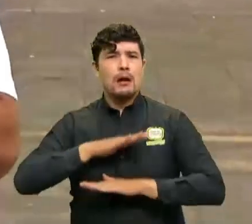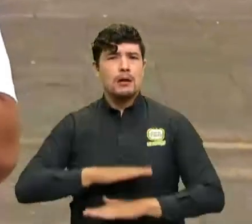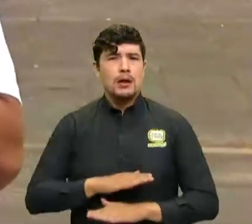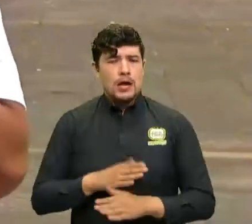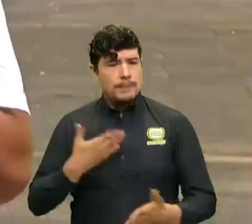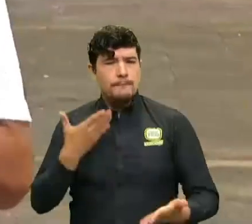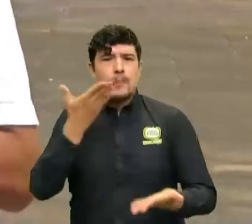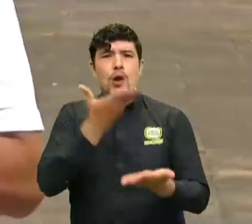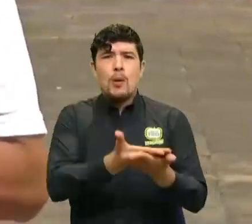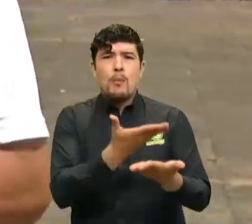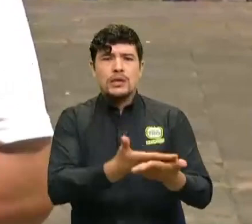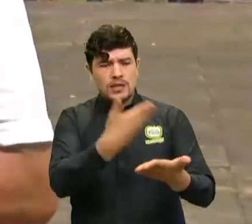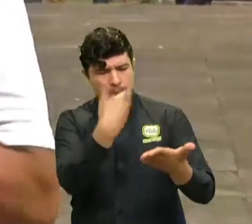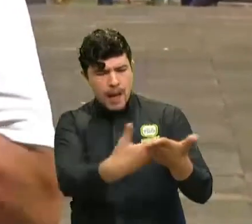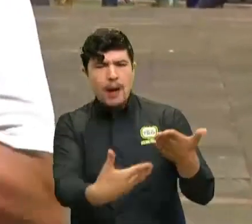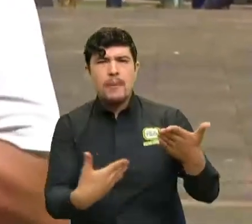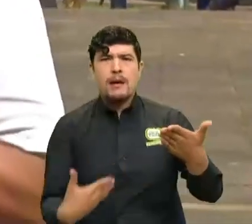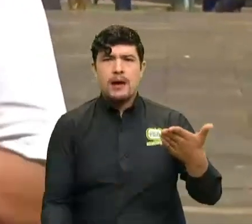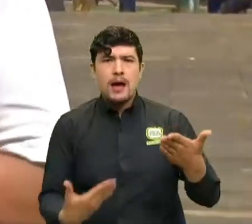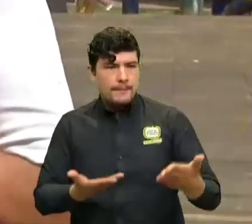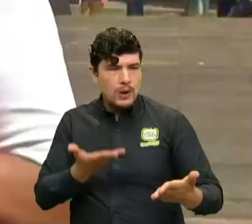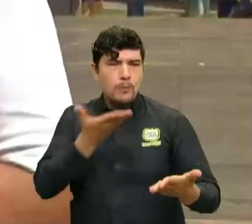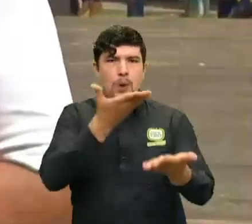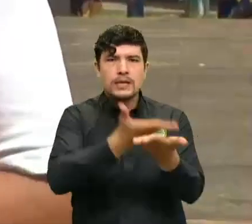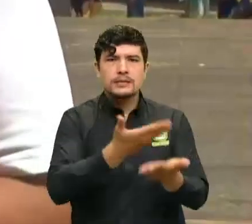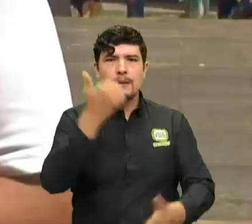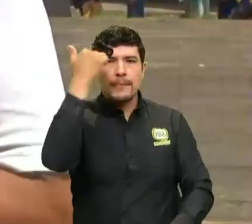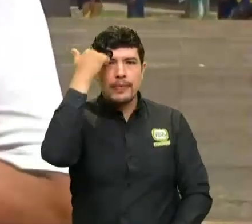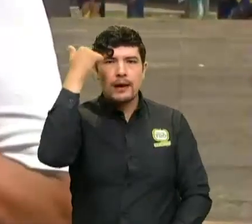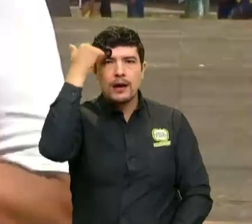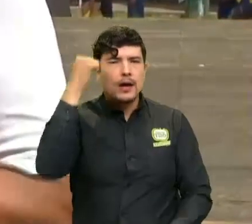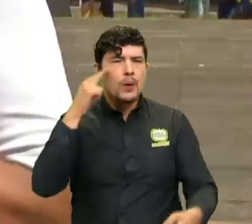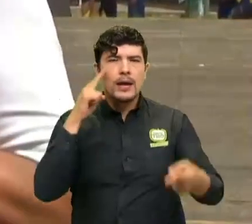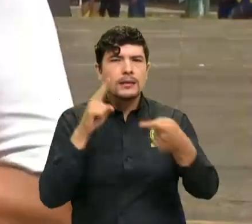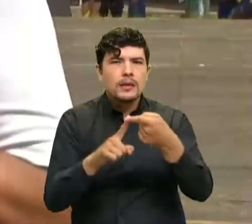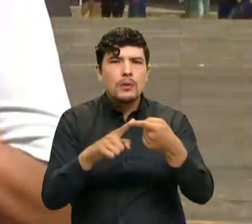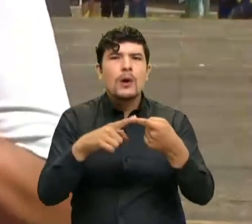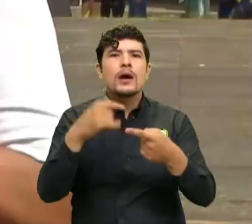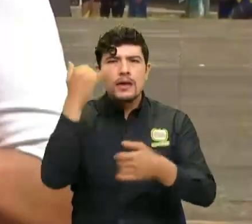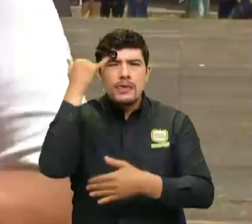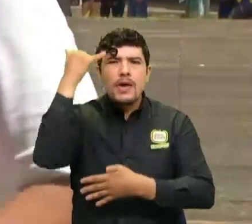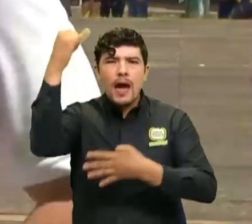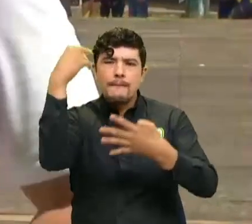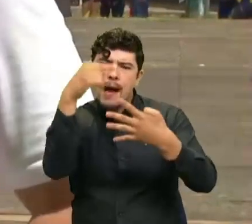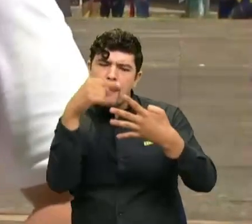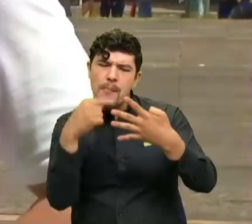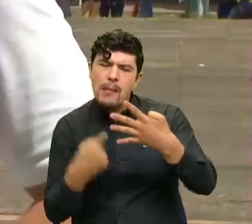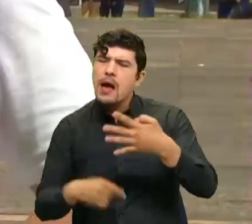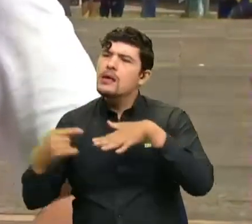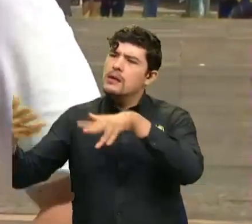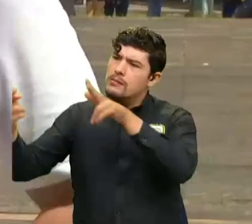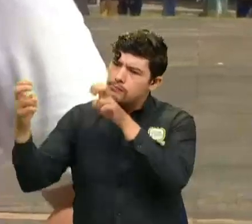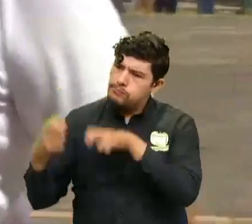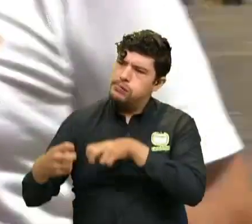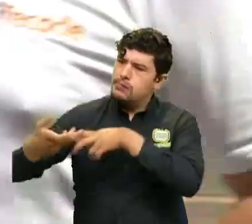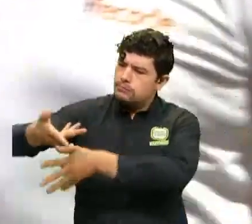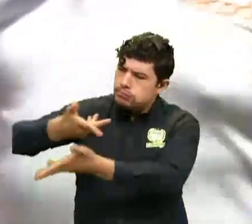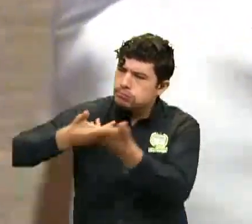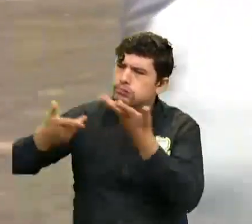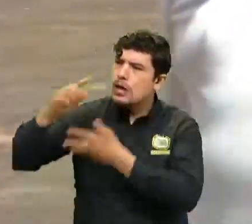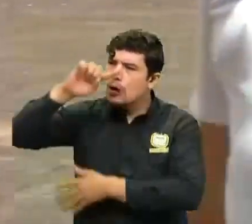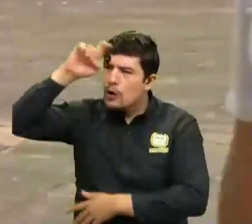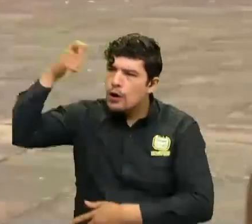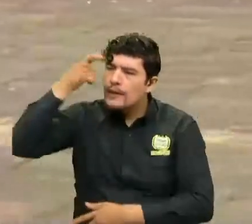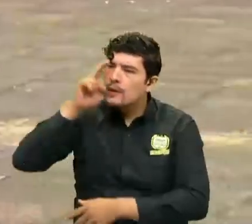argumentos, propuestas pedagógicas, y llevamos siempre las ideas para que sean desarrolladas junto con el gobierno nacional.